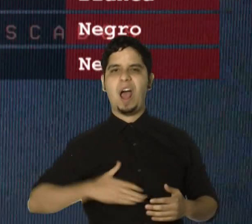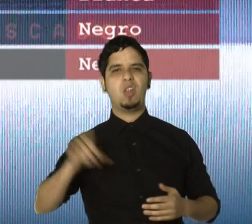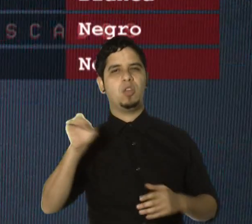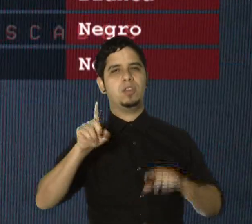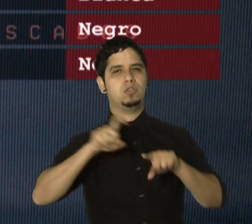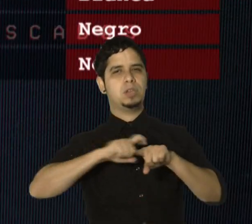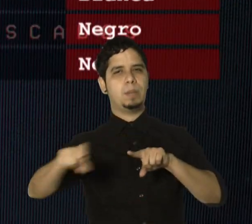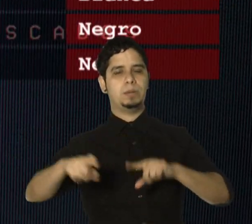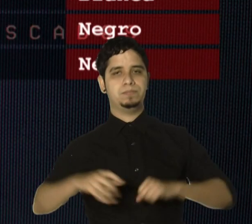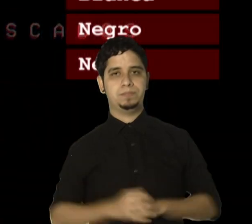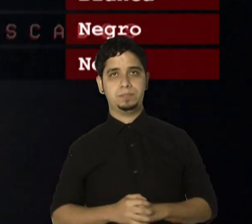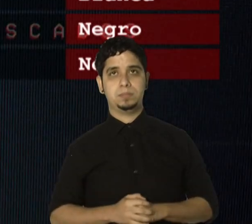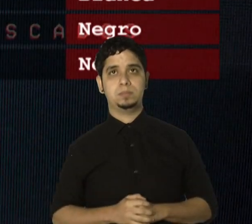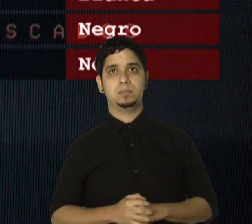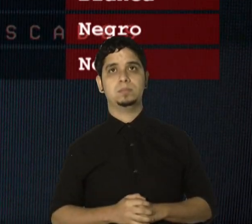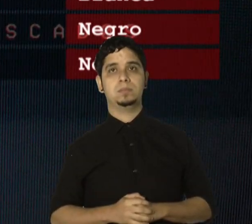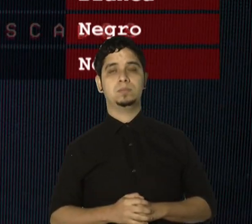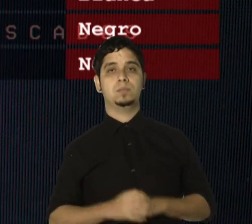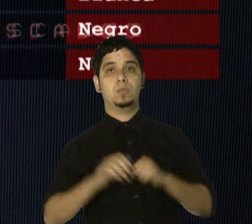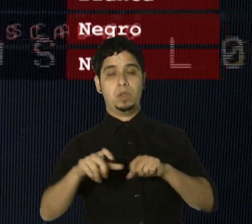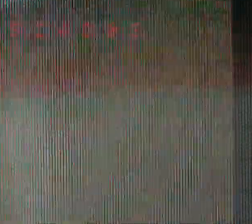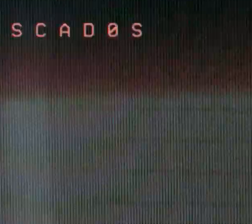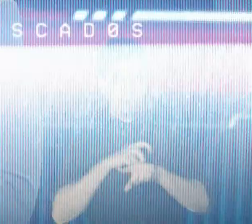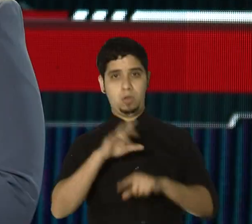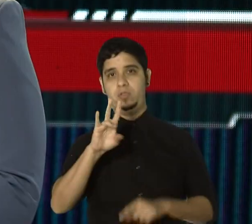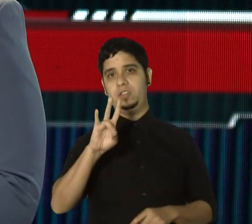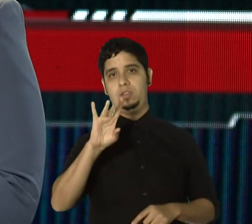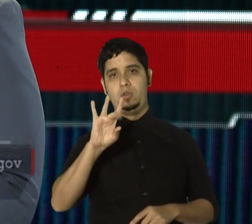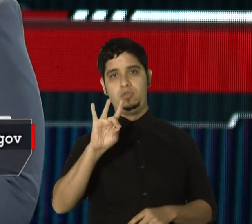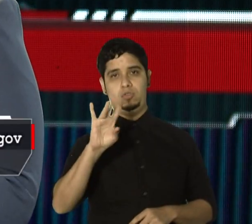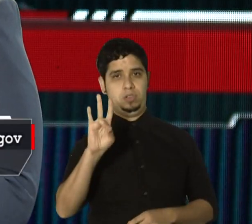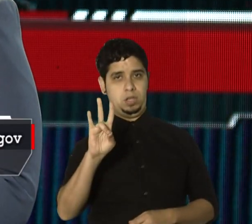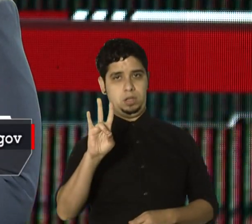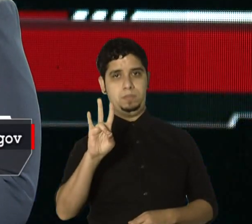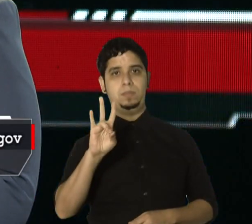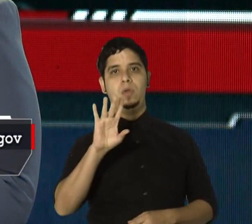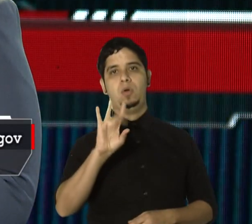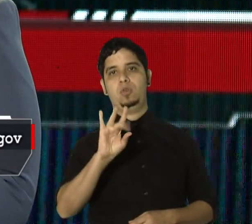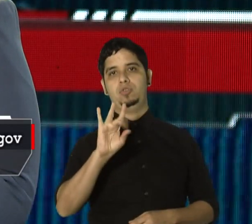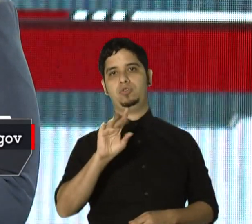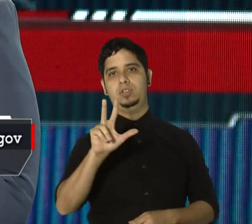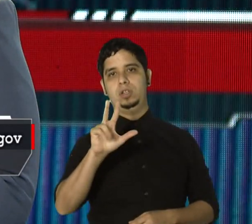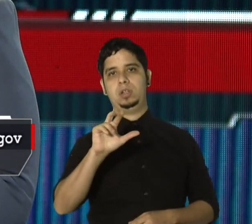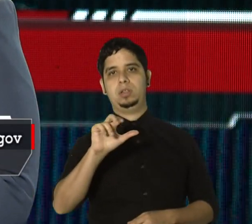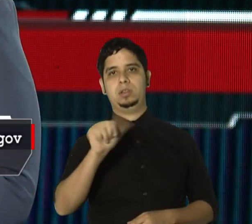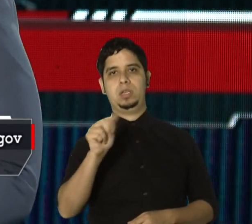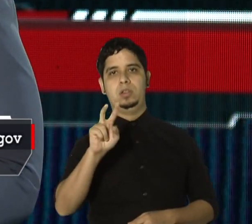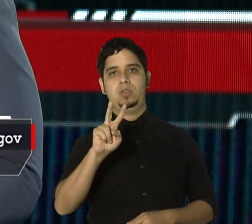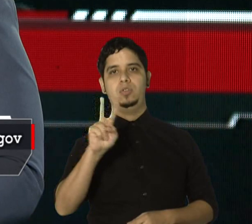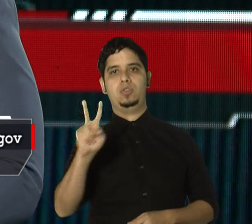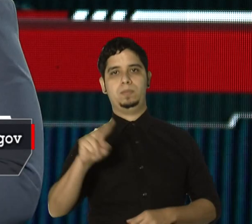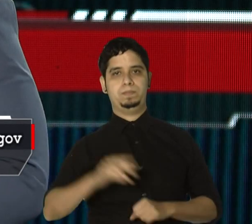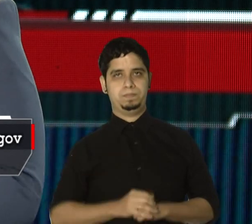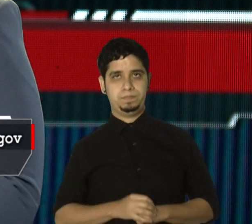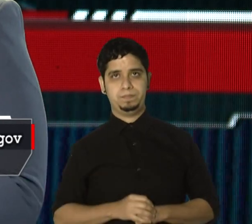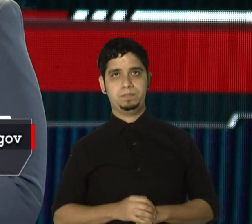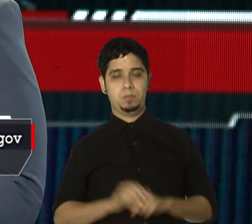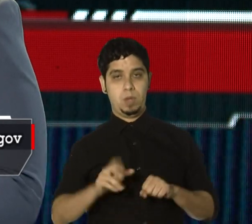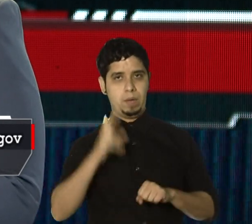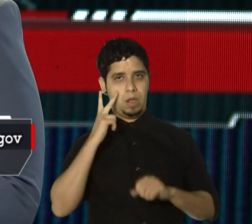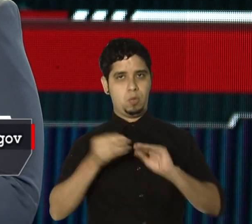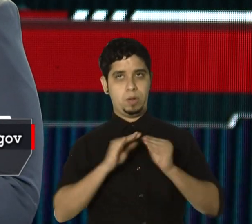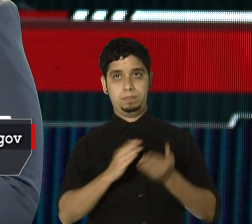debe llamar? Sí, se puede comunicar con nosotros al 787-883-1022. 787